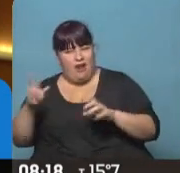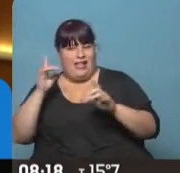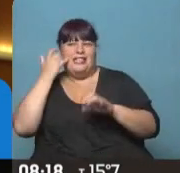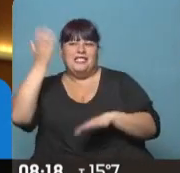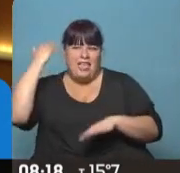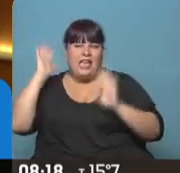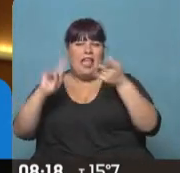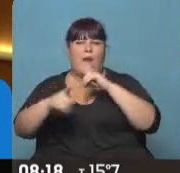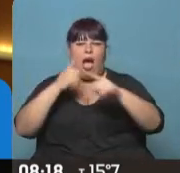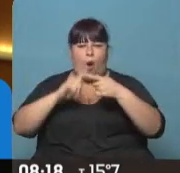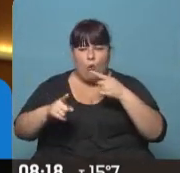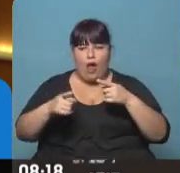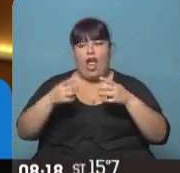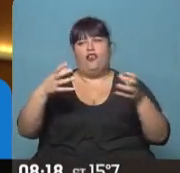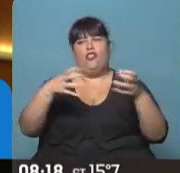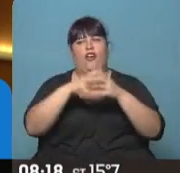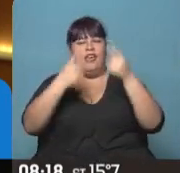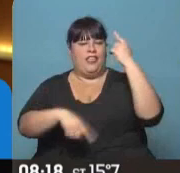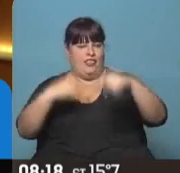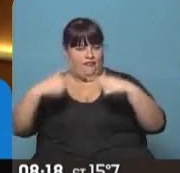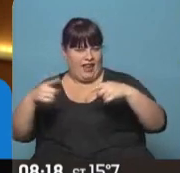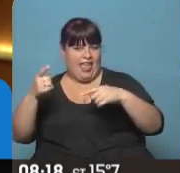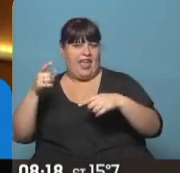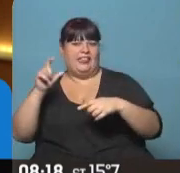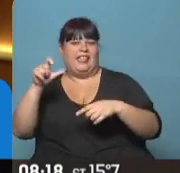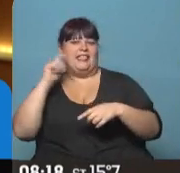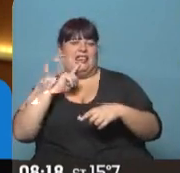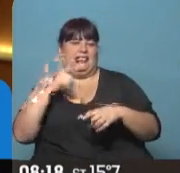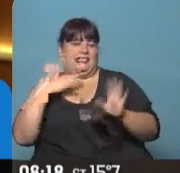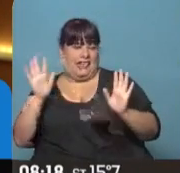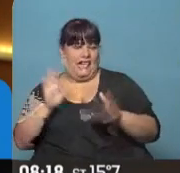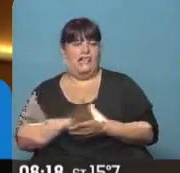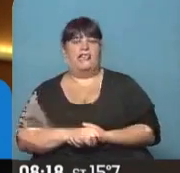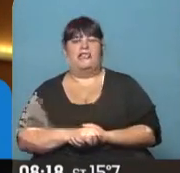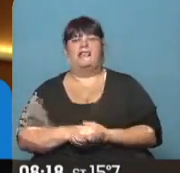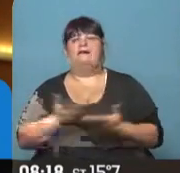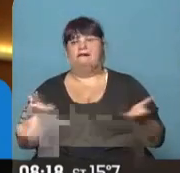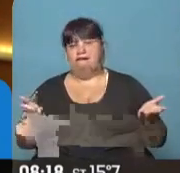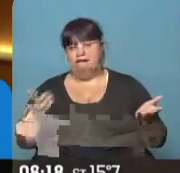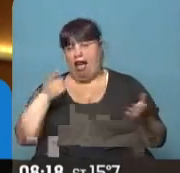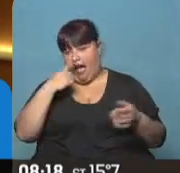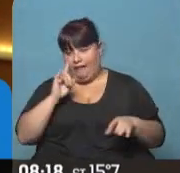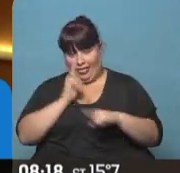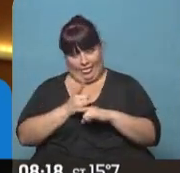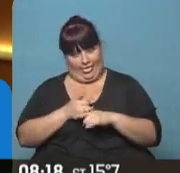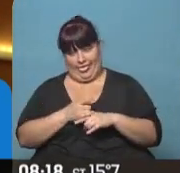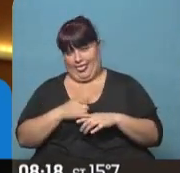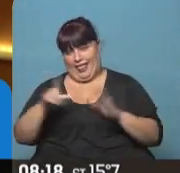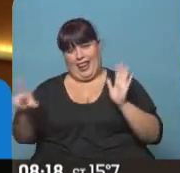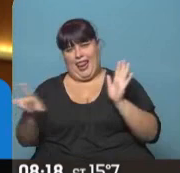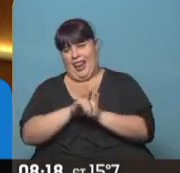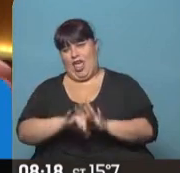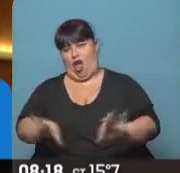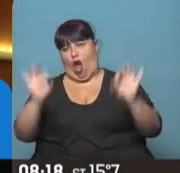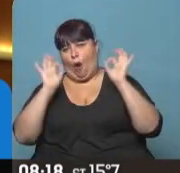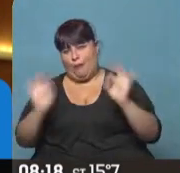que ya venía pactando con los distintos burócratas de la CGT, como les decimos nosotros, y sin embargo se han despachado con una ley